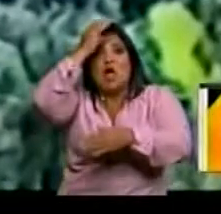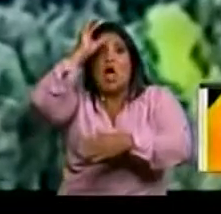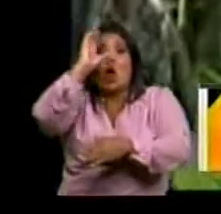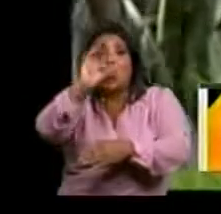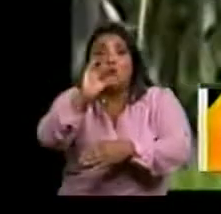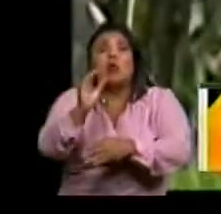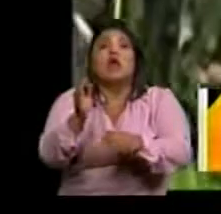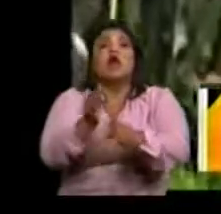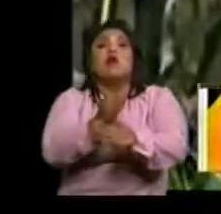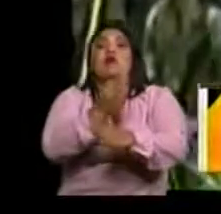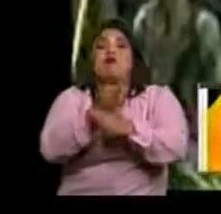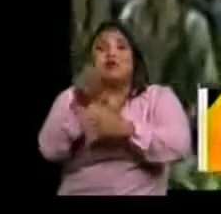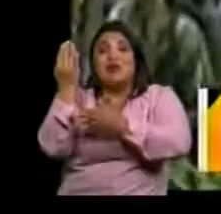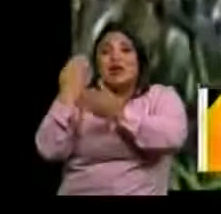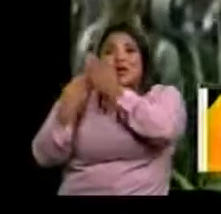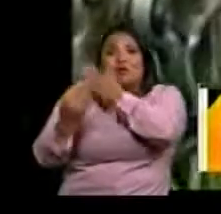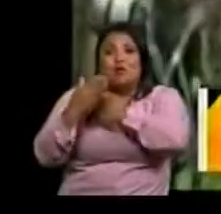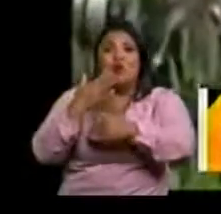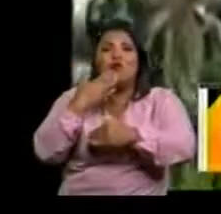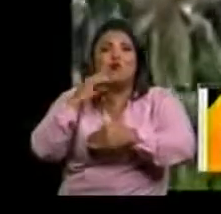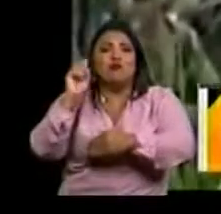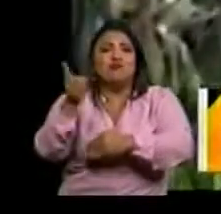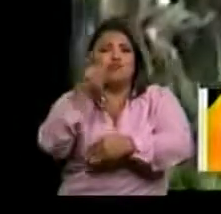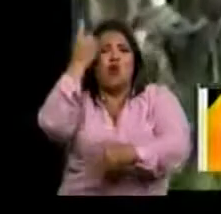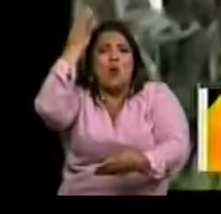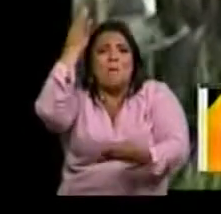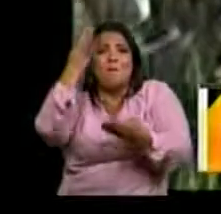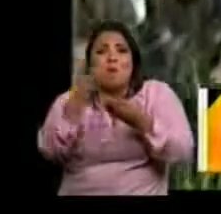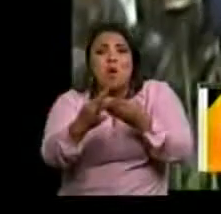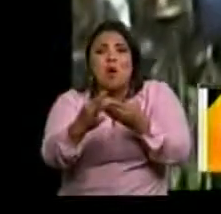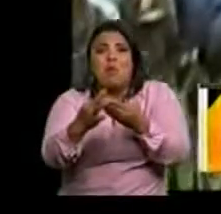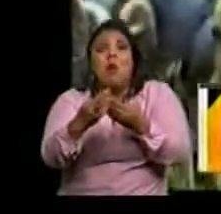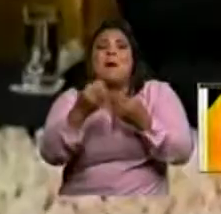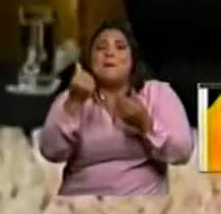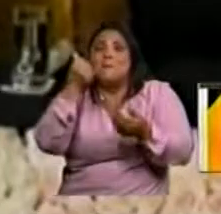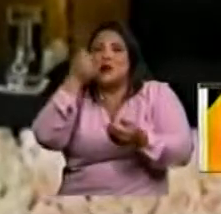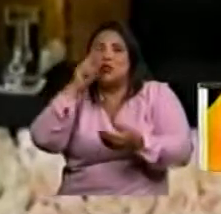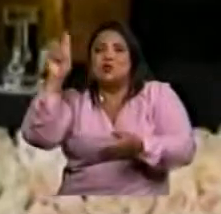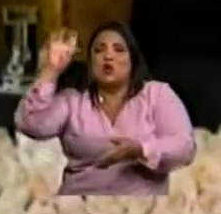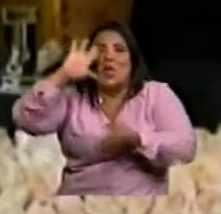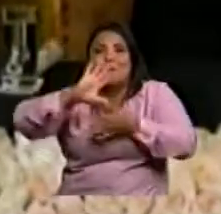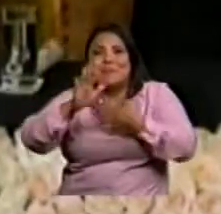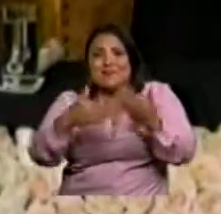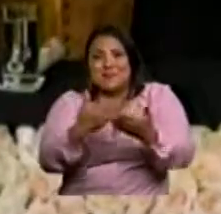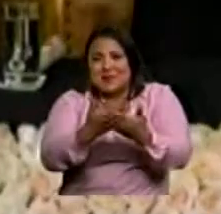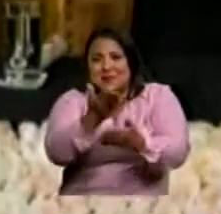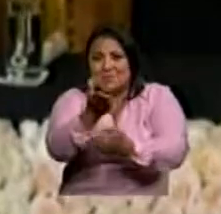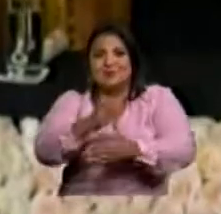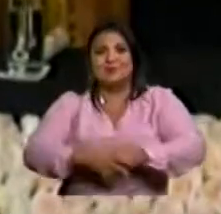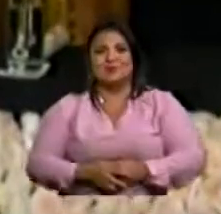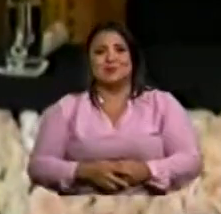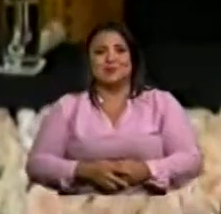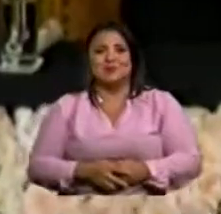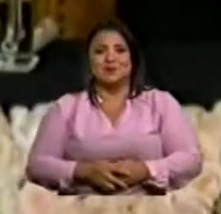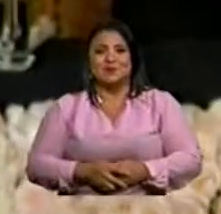se fusiona en la historia como un solo pueblo para Sudamérica. José Ignacio Arévalo, Noticiero 1.